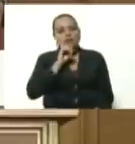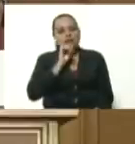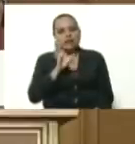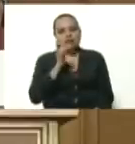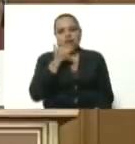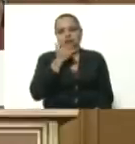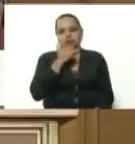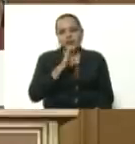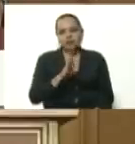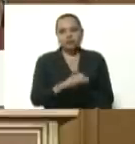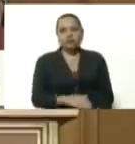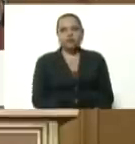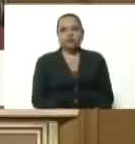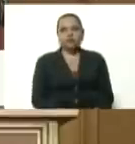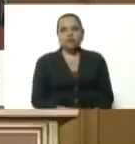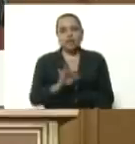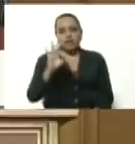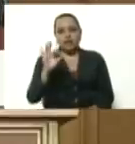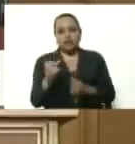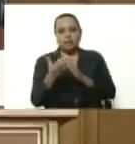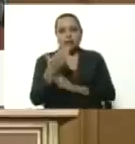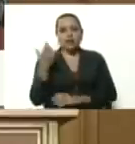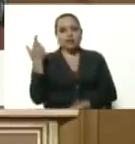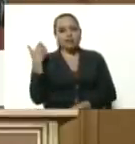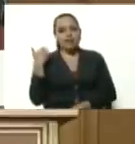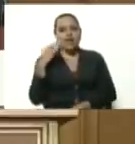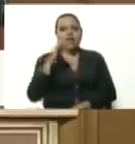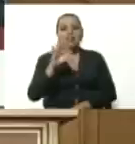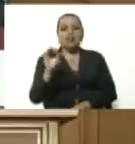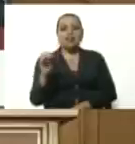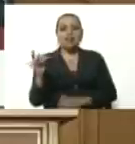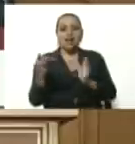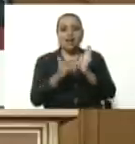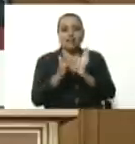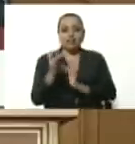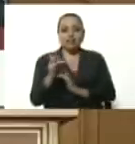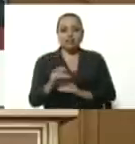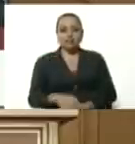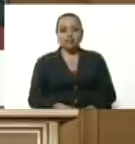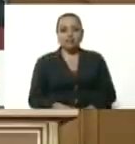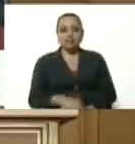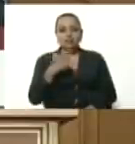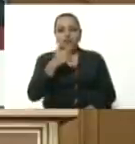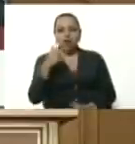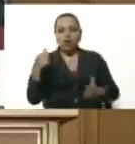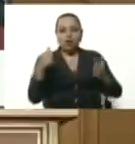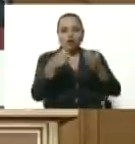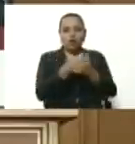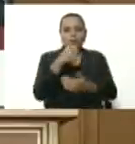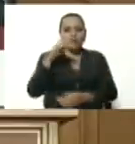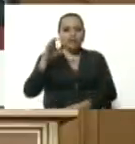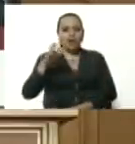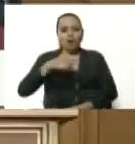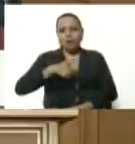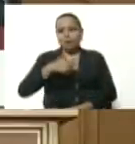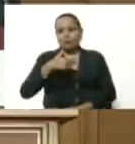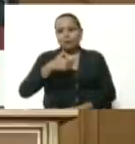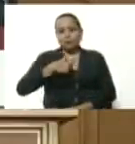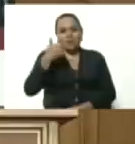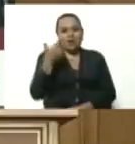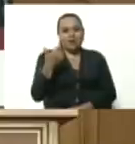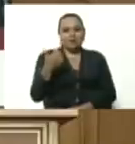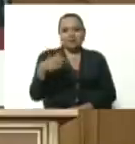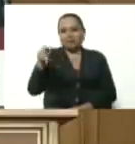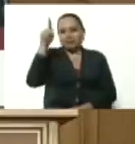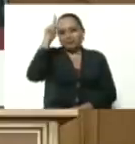No, mentira. Eso fue el 3 de mayo, no, esto es el 30 de abril. El intento del golpe de Estado más ridículo de la historia, ¿no? Yo no sé